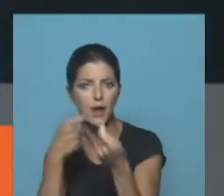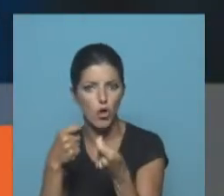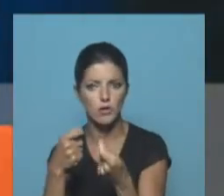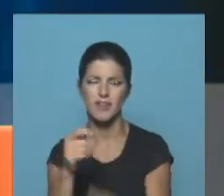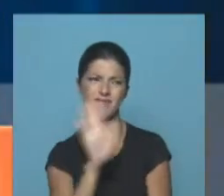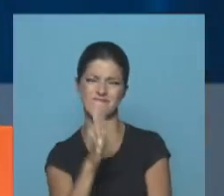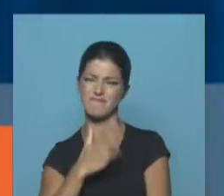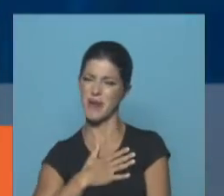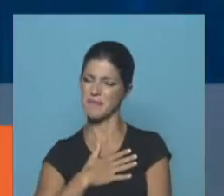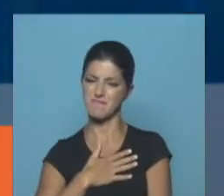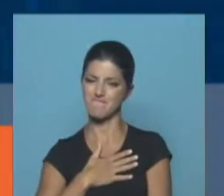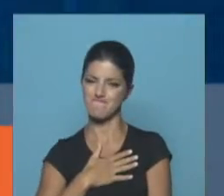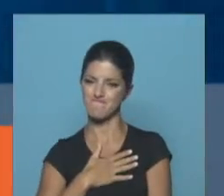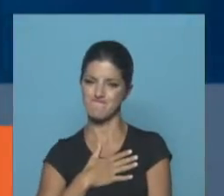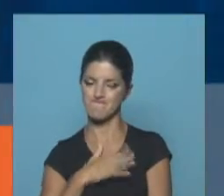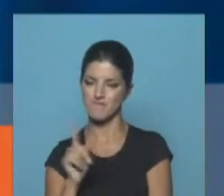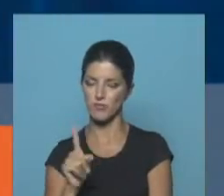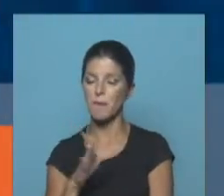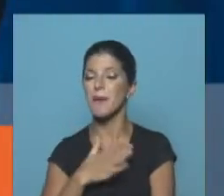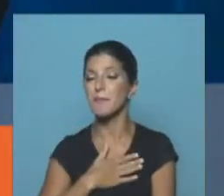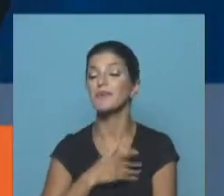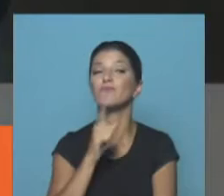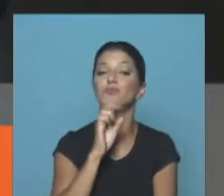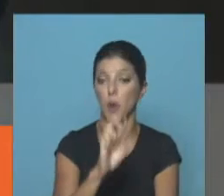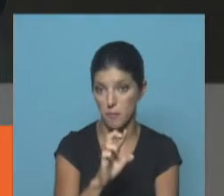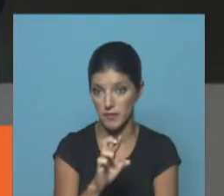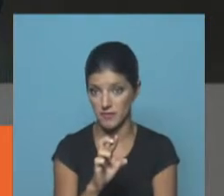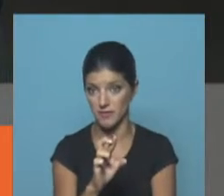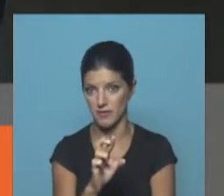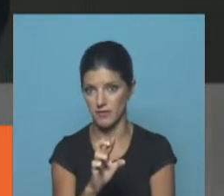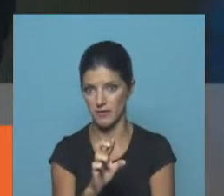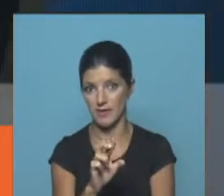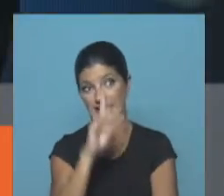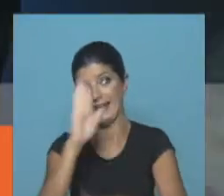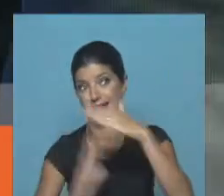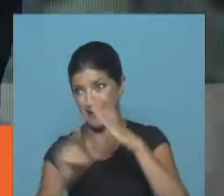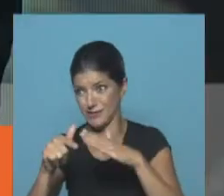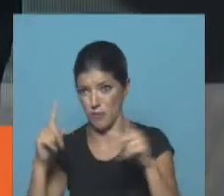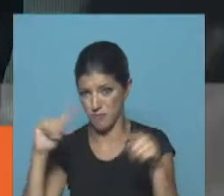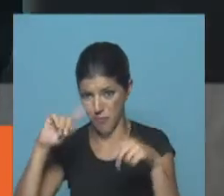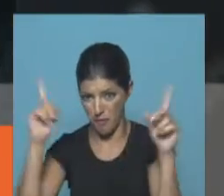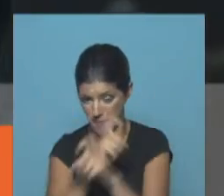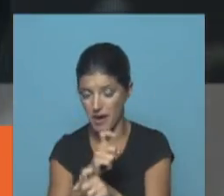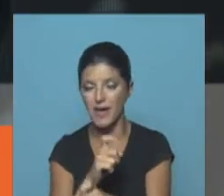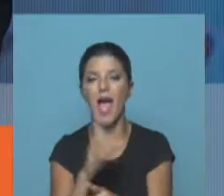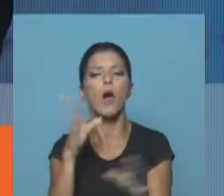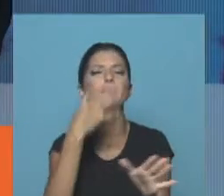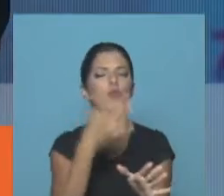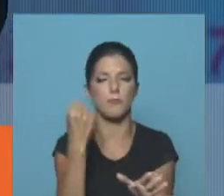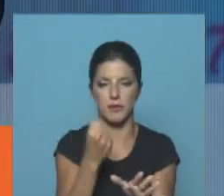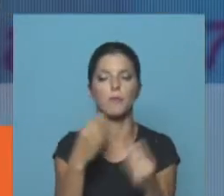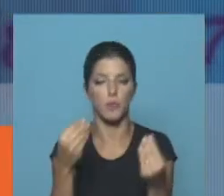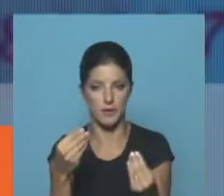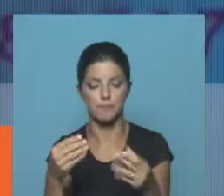creo yo que Trump, de nuevo, que sería el líder en esto, vaya a hacer grandes cosas, y te explico por qué. De nuevo, el